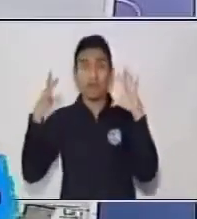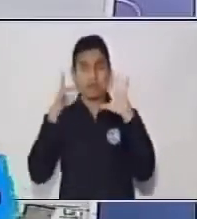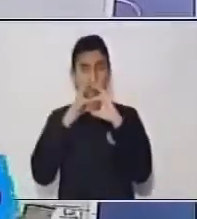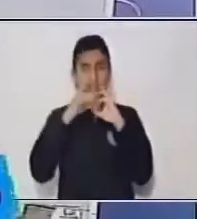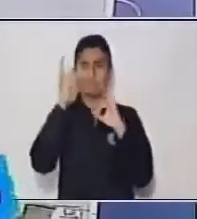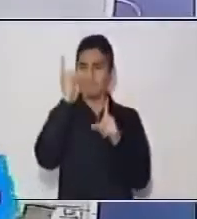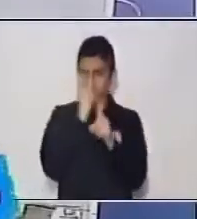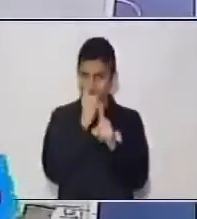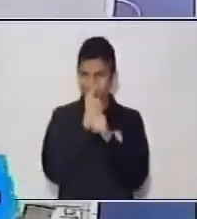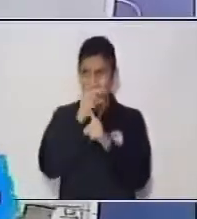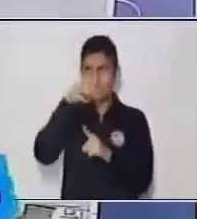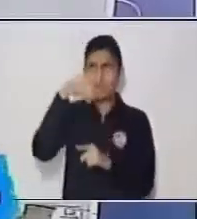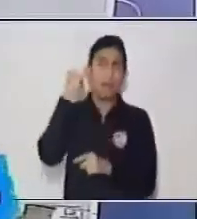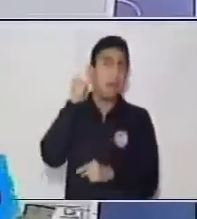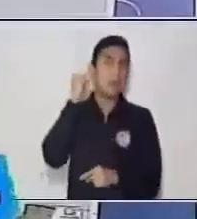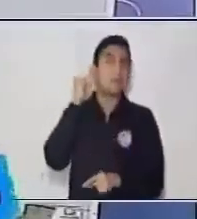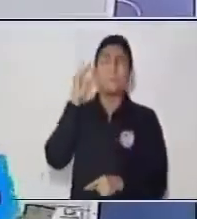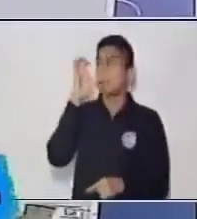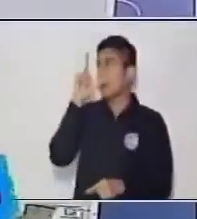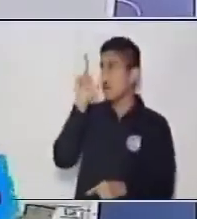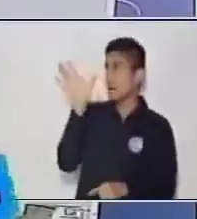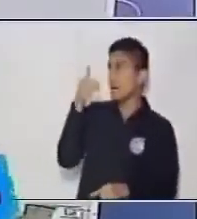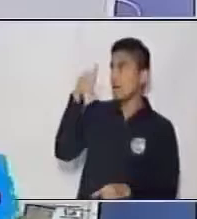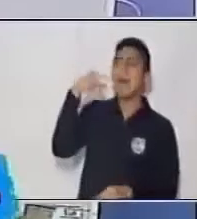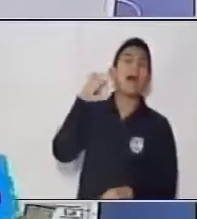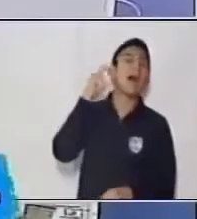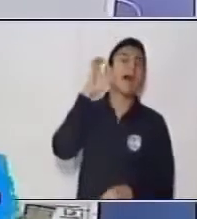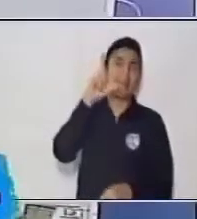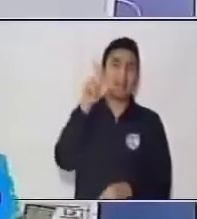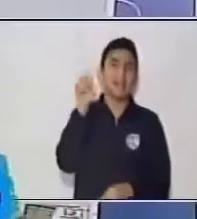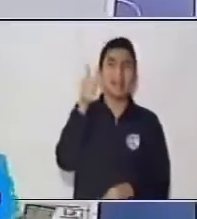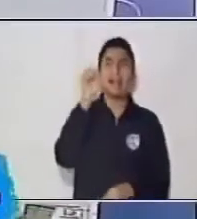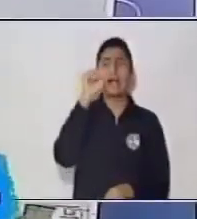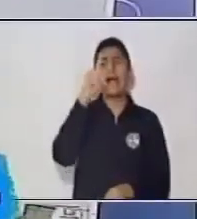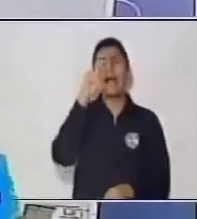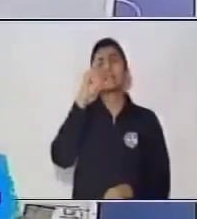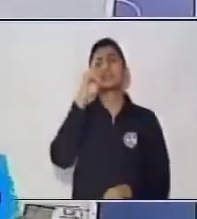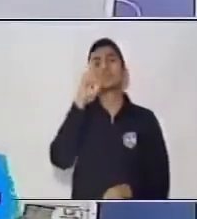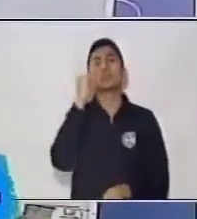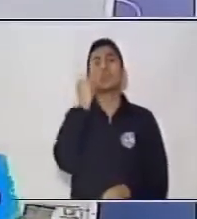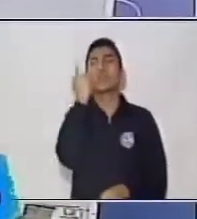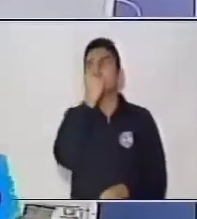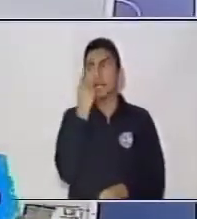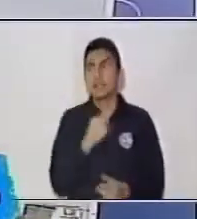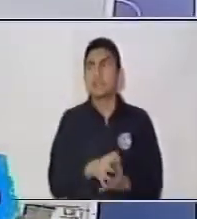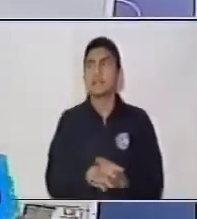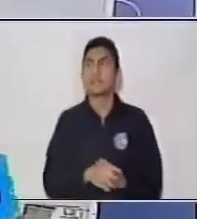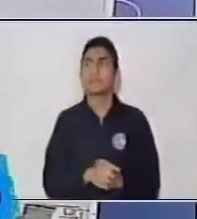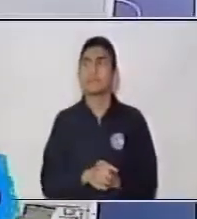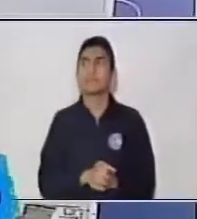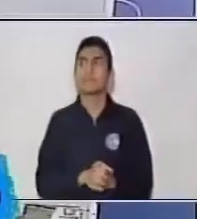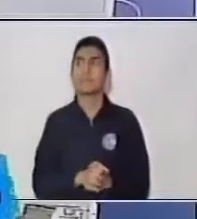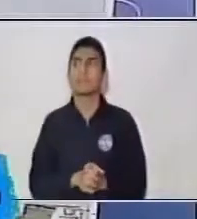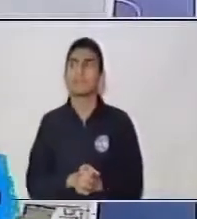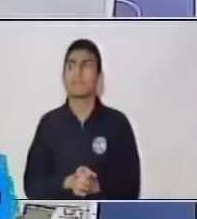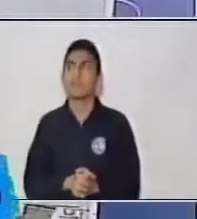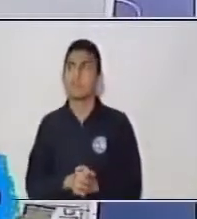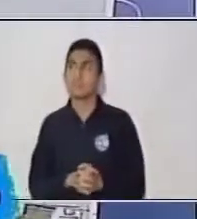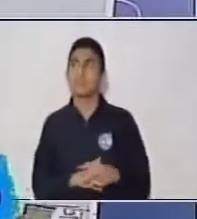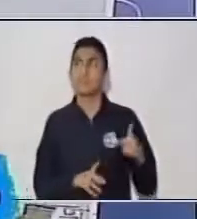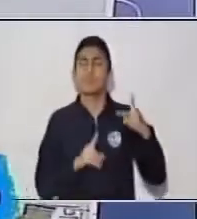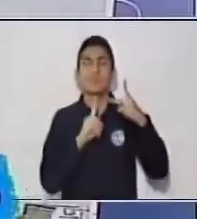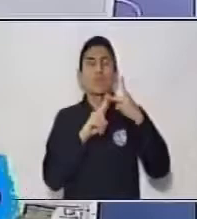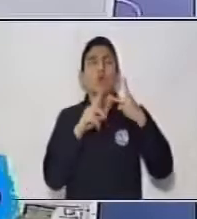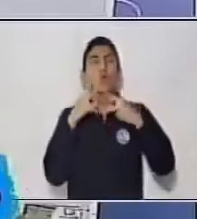Ángel Asturias. Y vamos a marcar entonces a Miguel Ángel Asturias. El siguiente es La